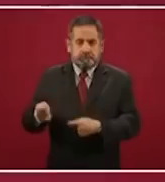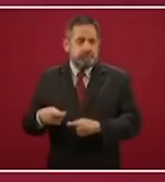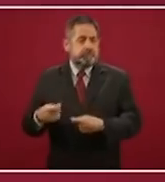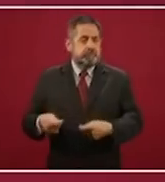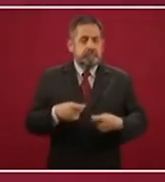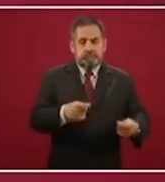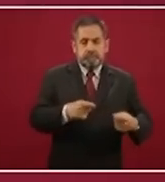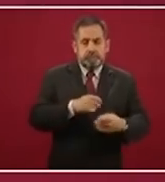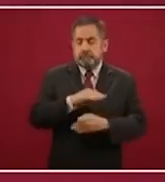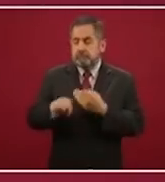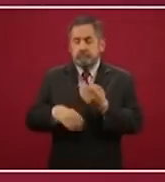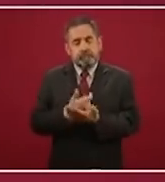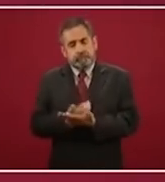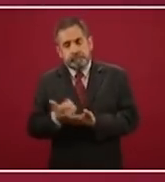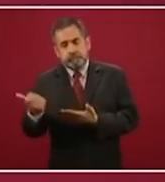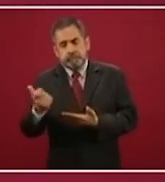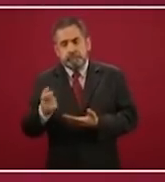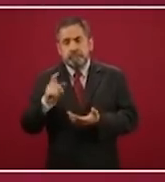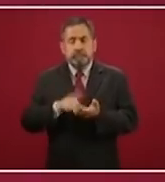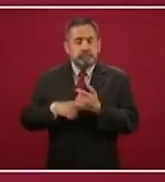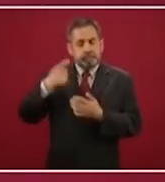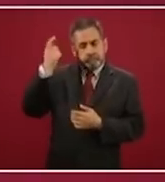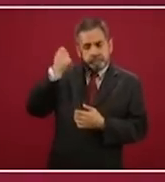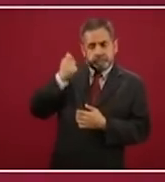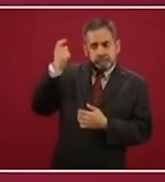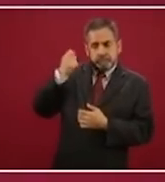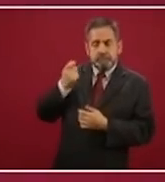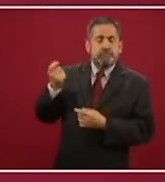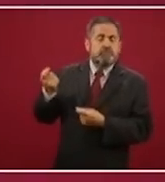es universal, reciben una pensión,